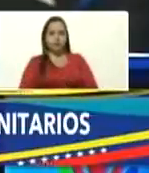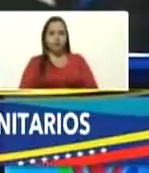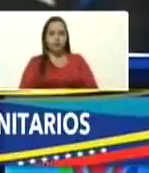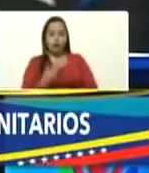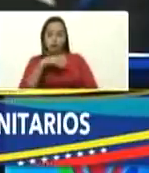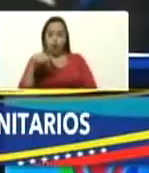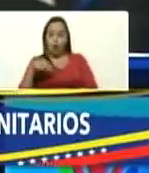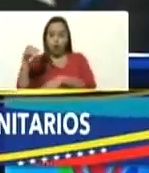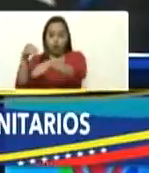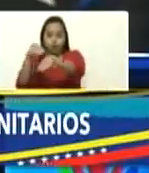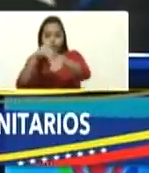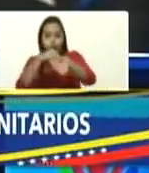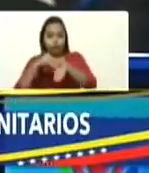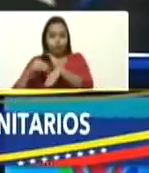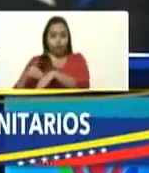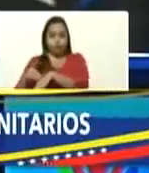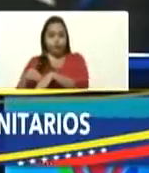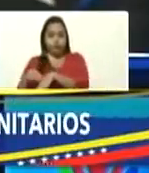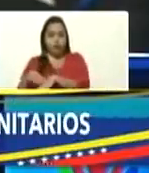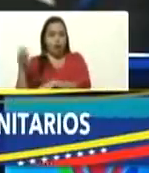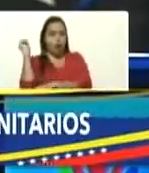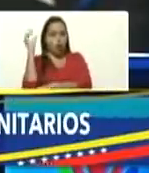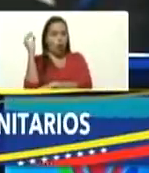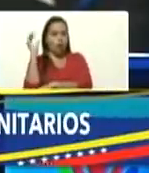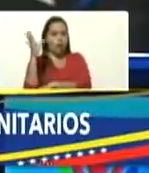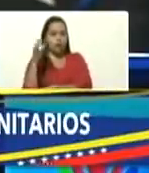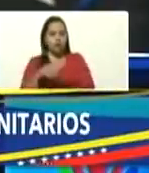convocar a un congreso